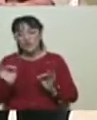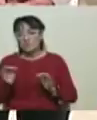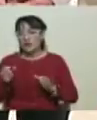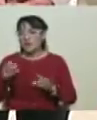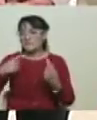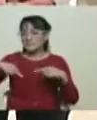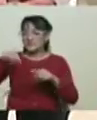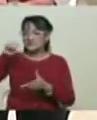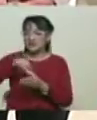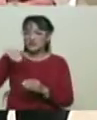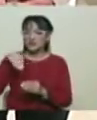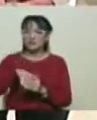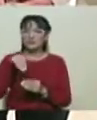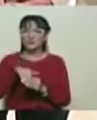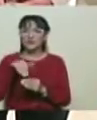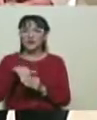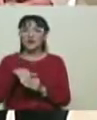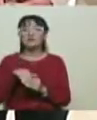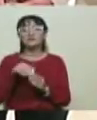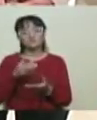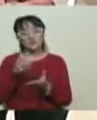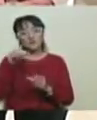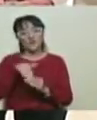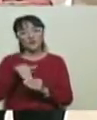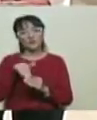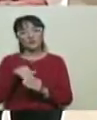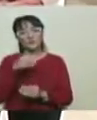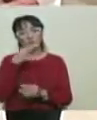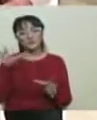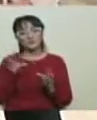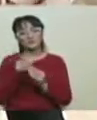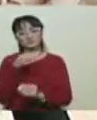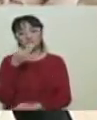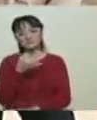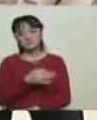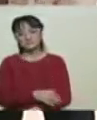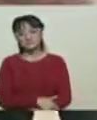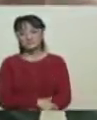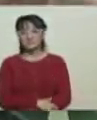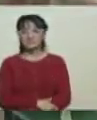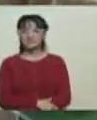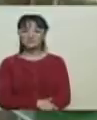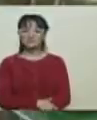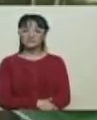los centros electorales y al ejercicio del voto. Buenas tardes, pues.